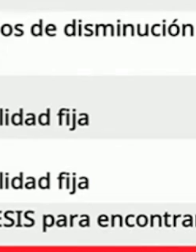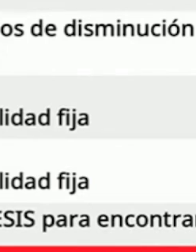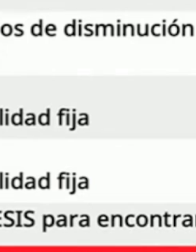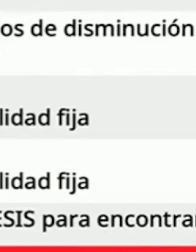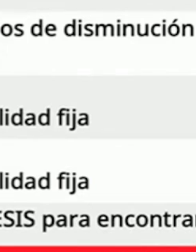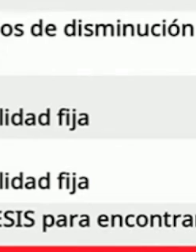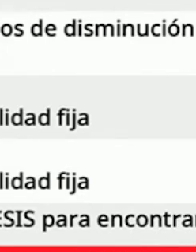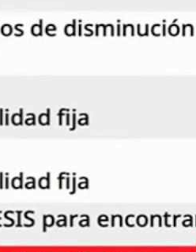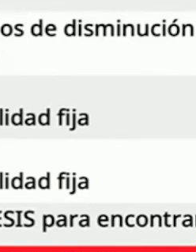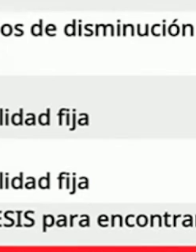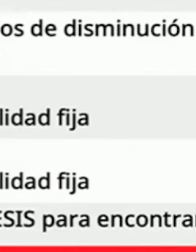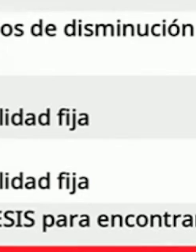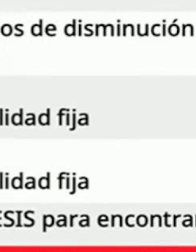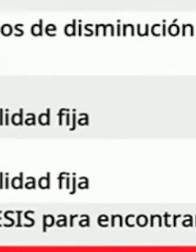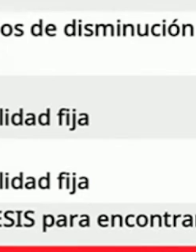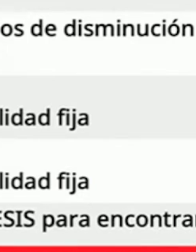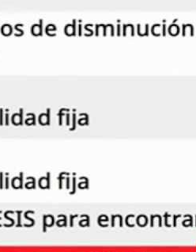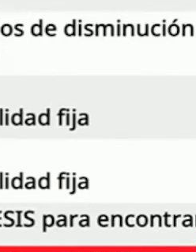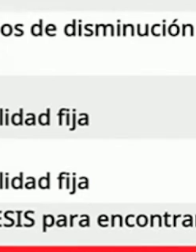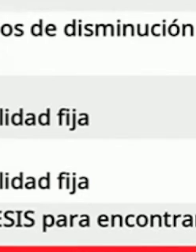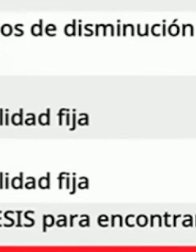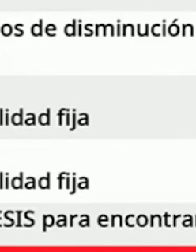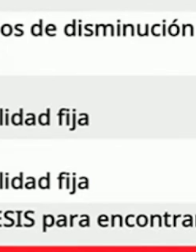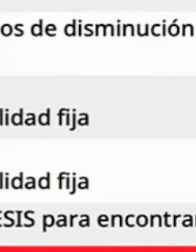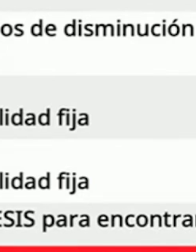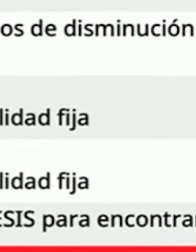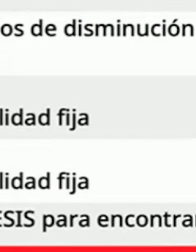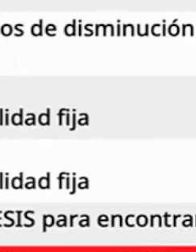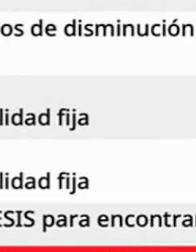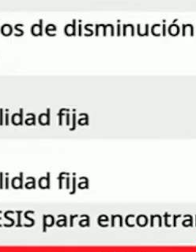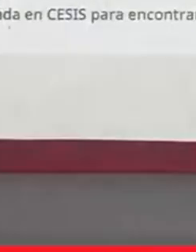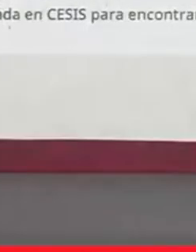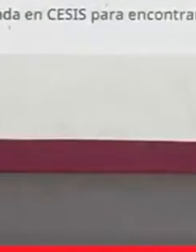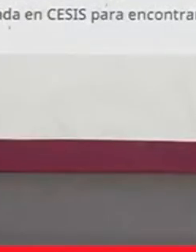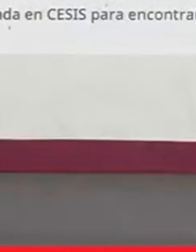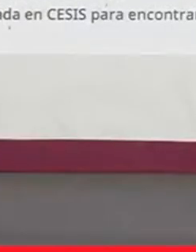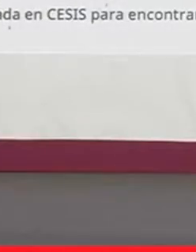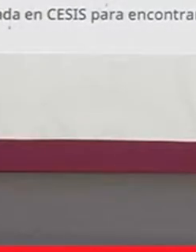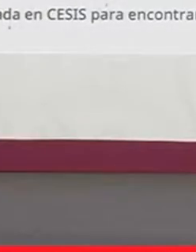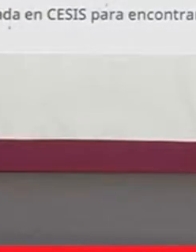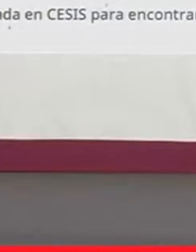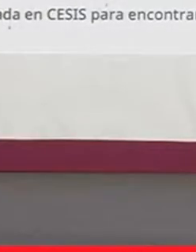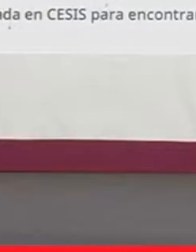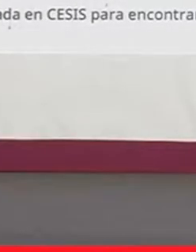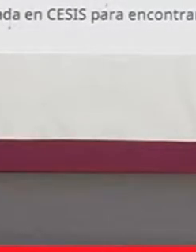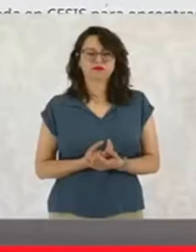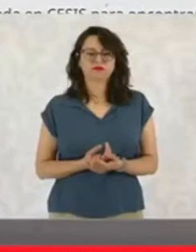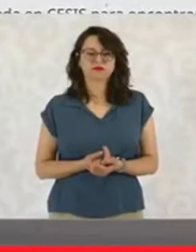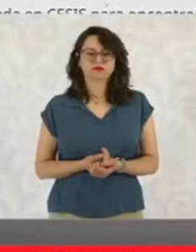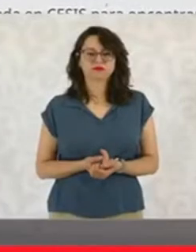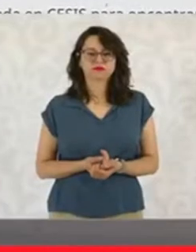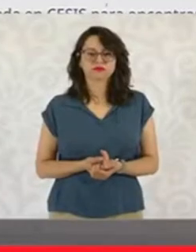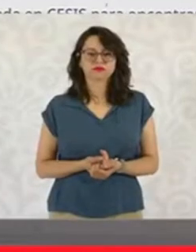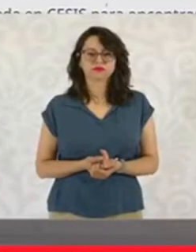625.000 de este universo, ya les disminuimos tasa, mensualidad y saldo.